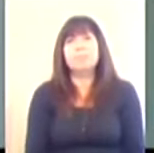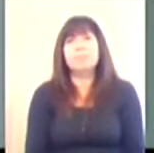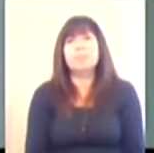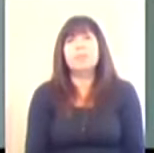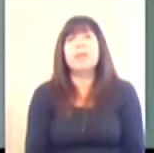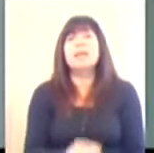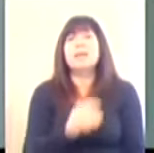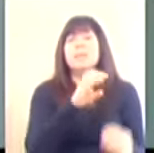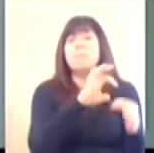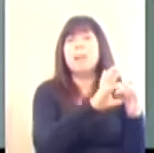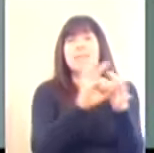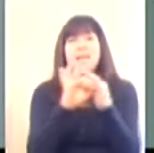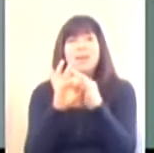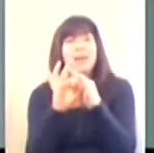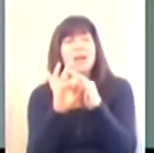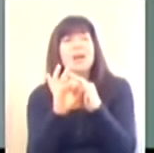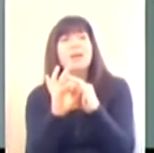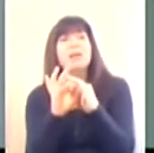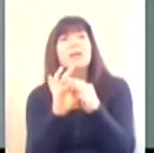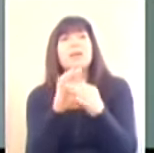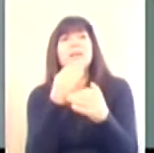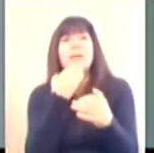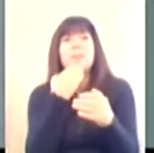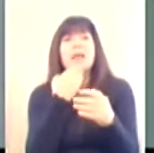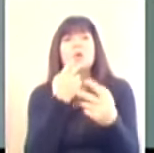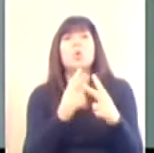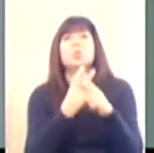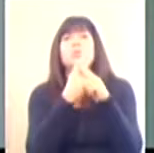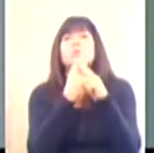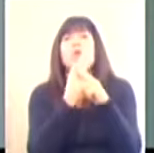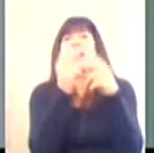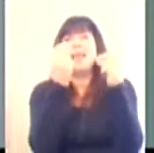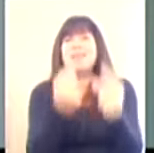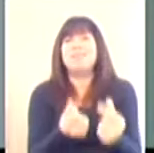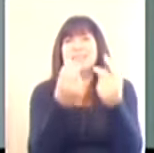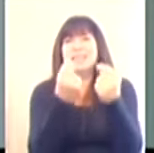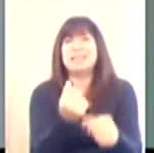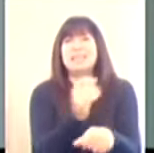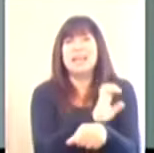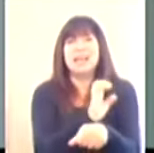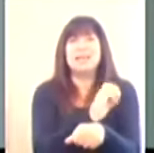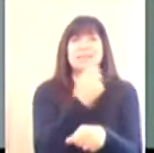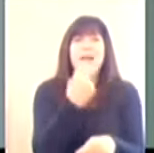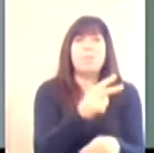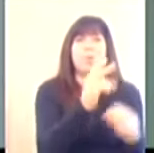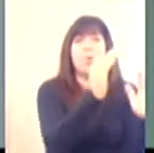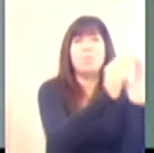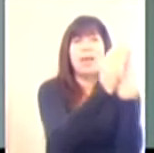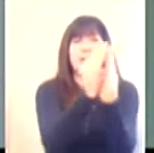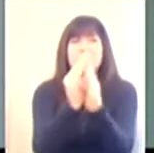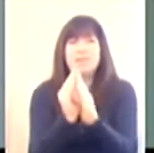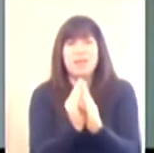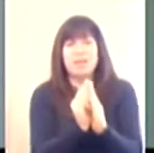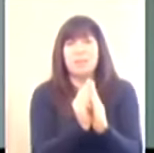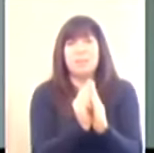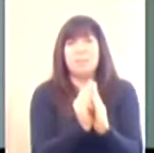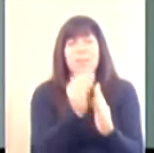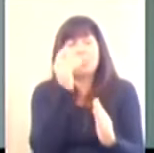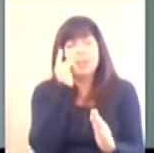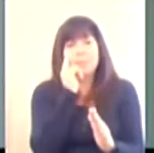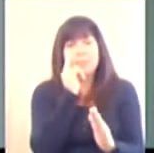de construcción de eficiencia energética, ¿ya? De las propias viviendas. Sin embargo, y que un